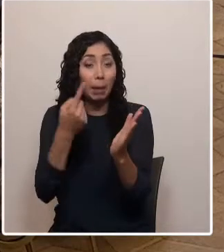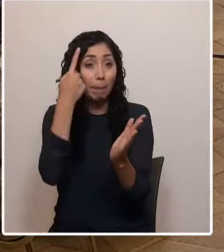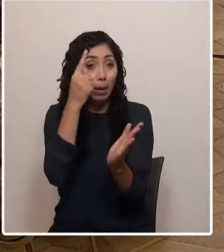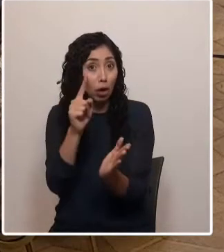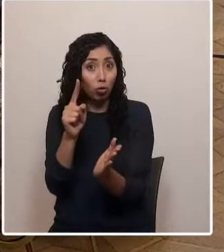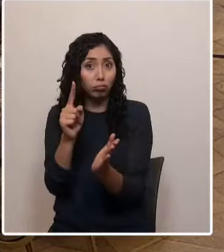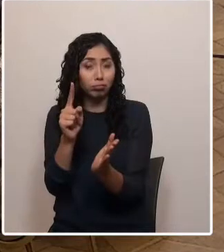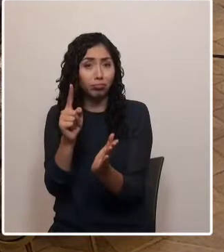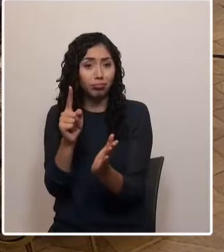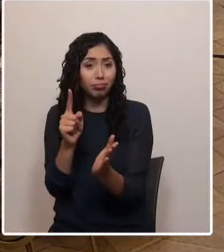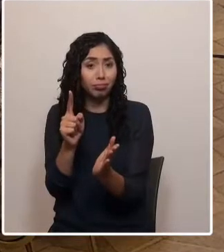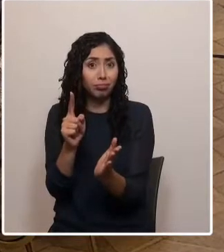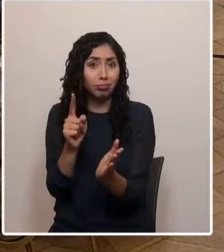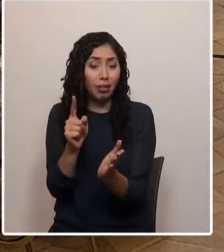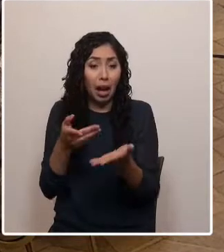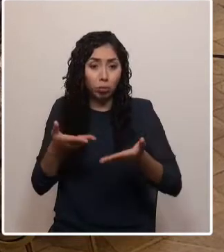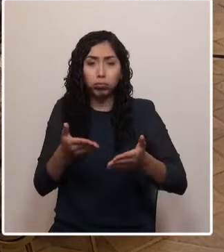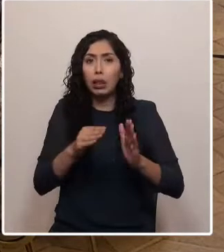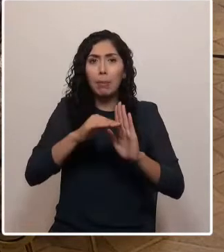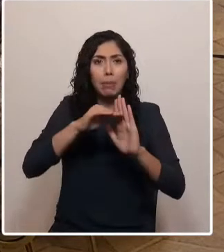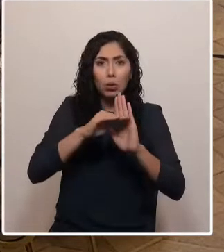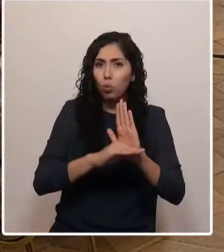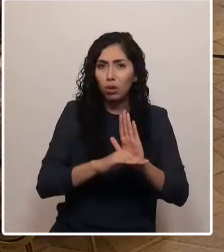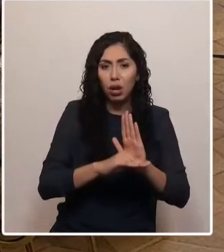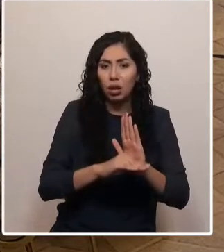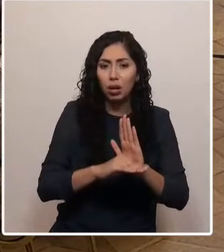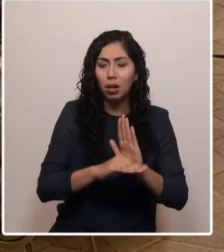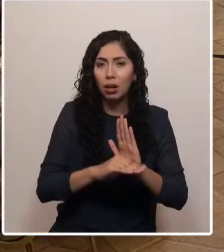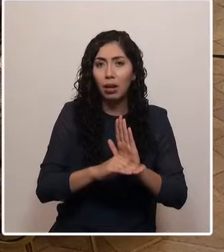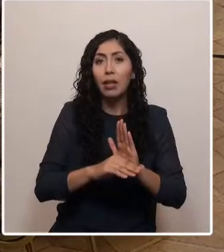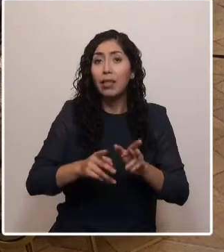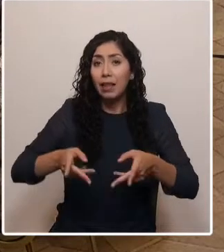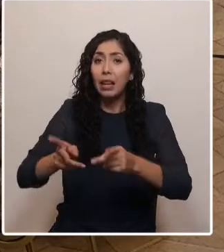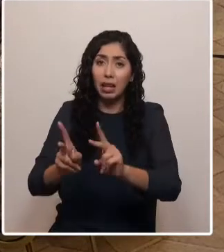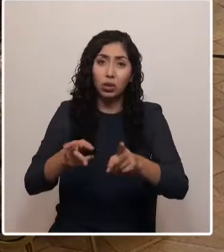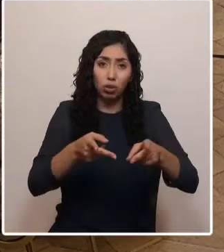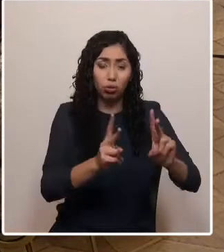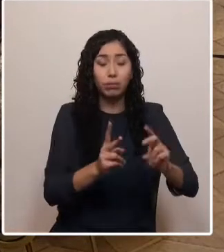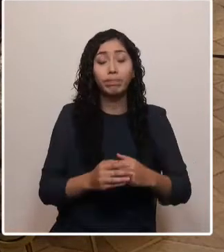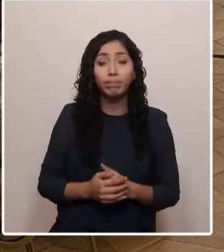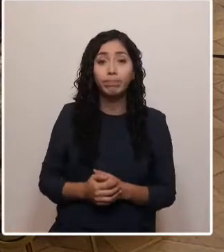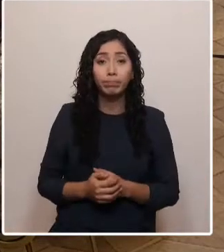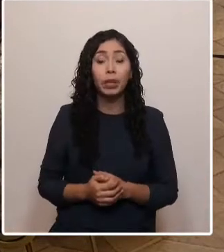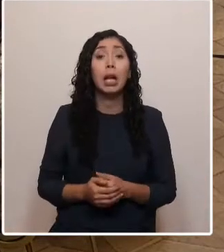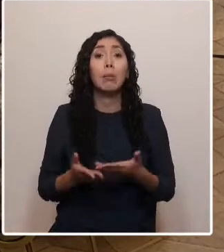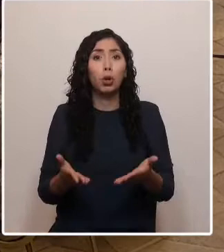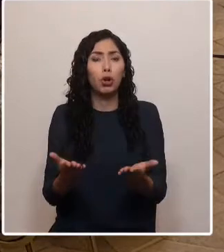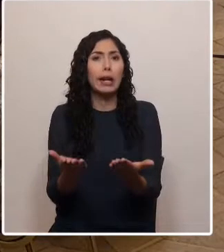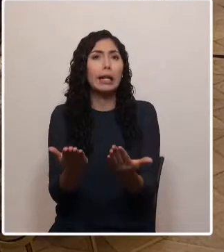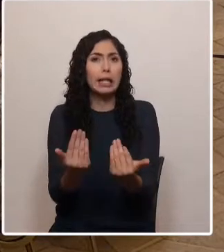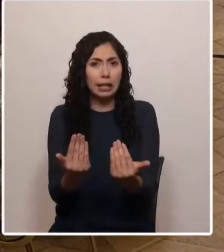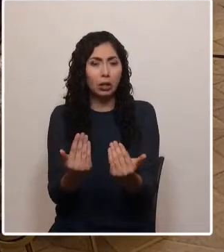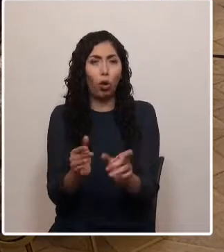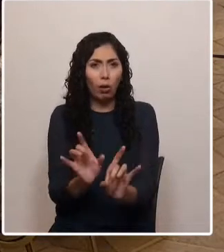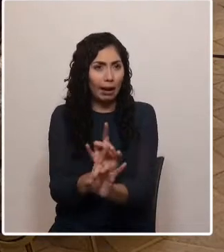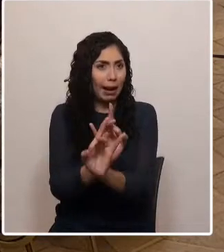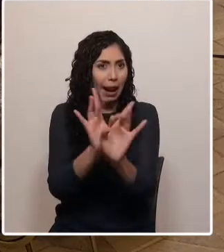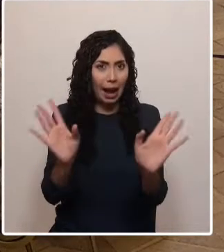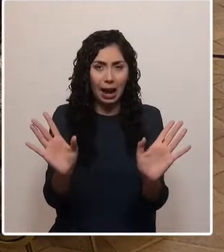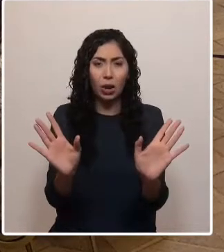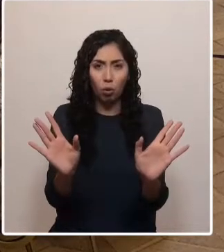el estándar actual que regula expresamente derechos. En este sentido, es necesario dejar en claro que los derechos